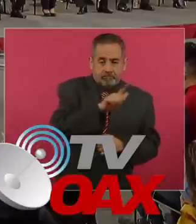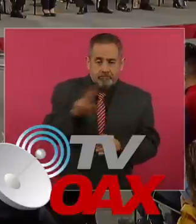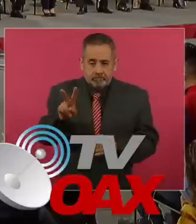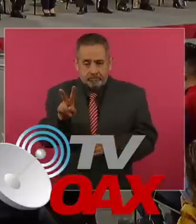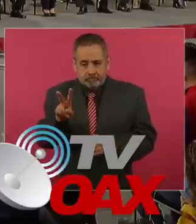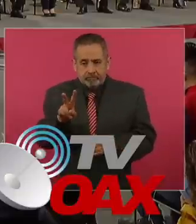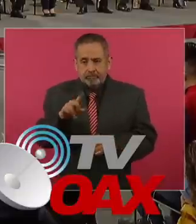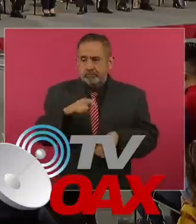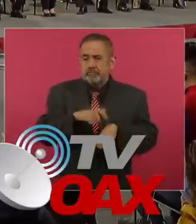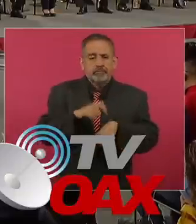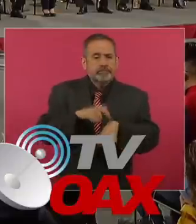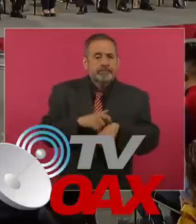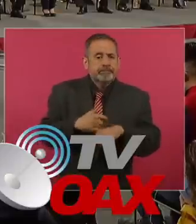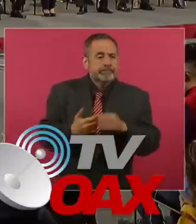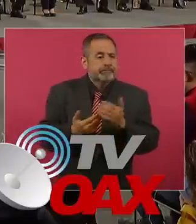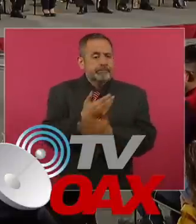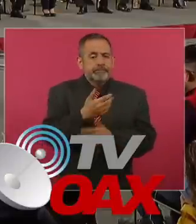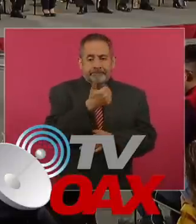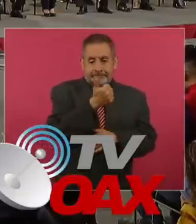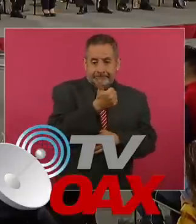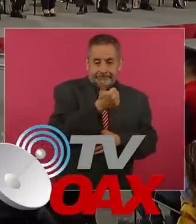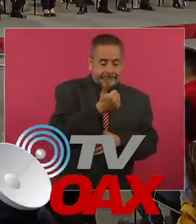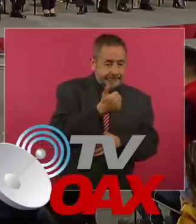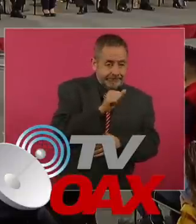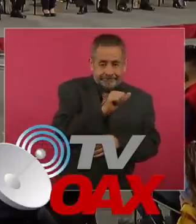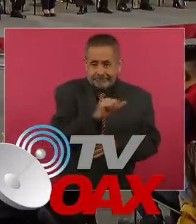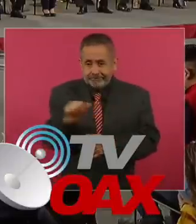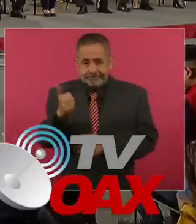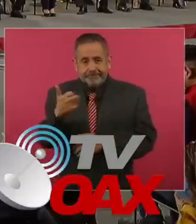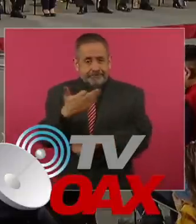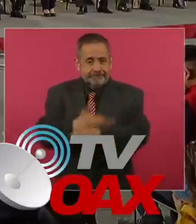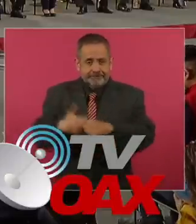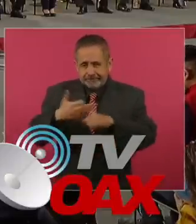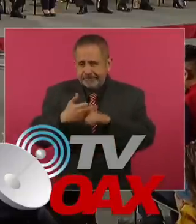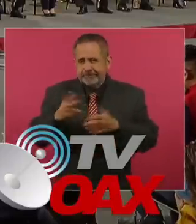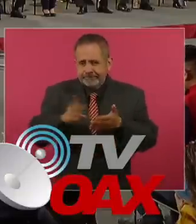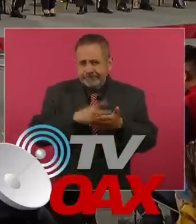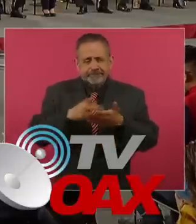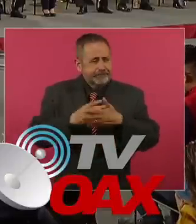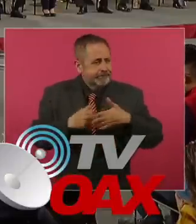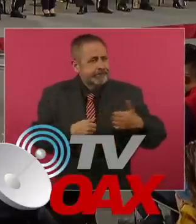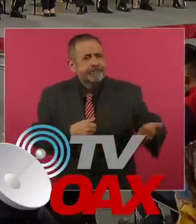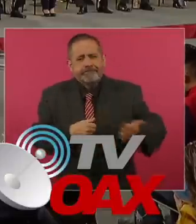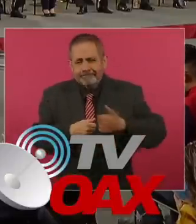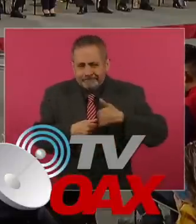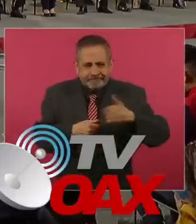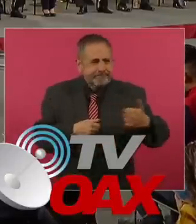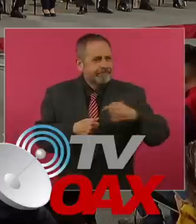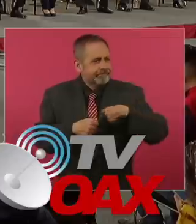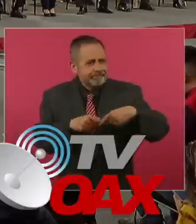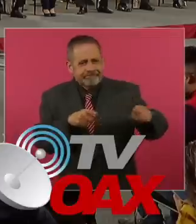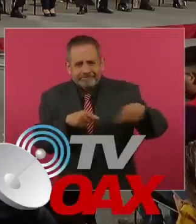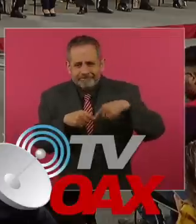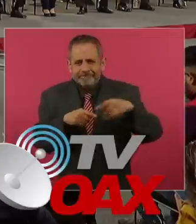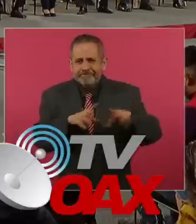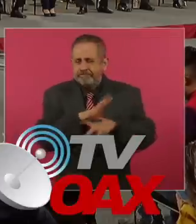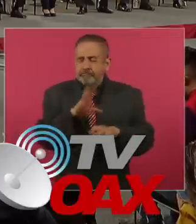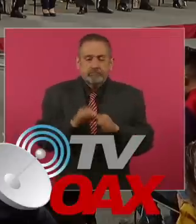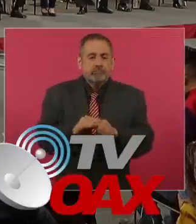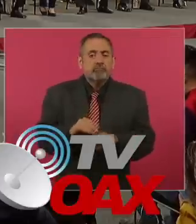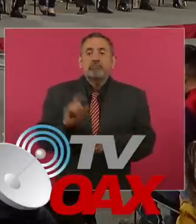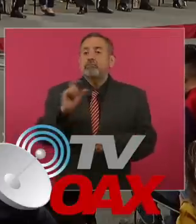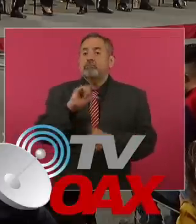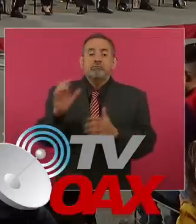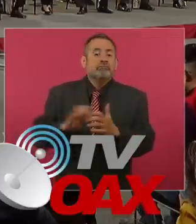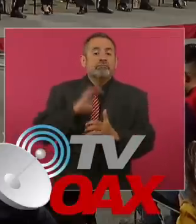en horarios de 6 de la mañana a 6 de la tarde mínimo, y tenemos programado finalizar